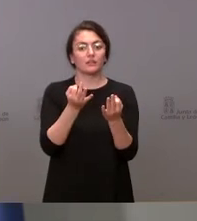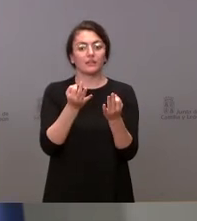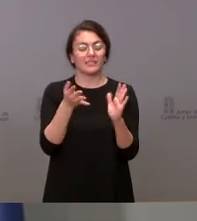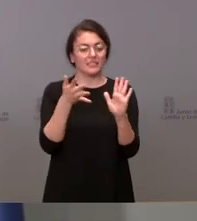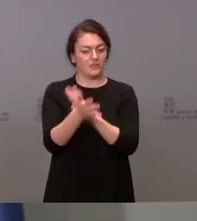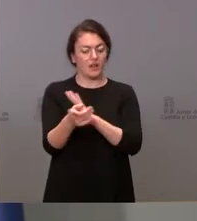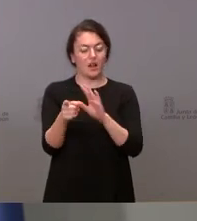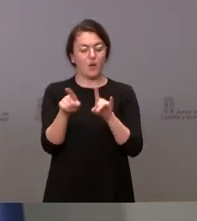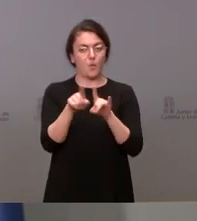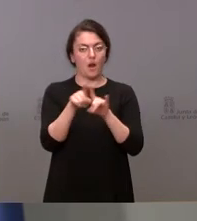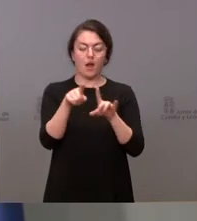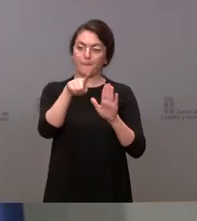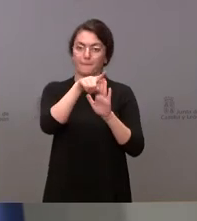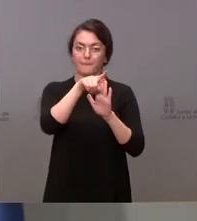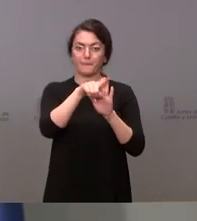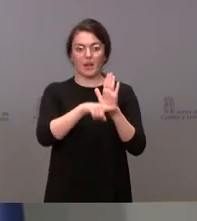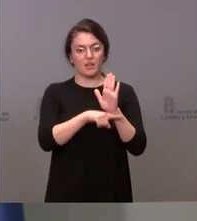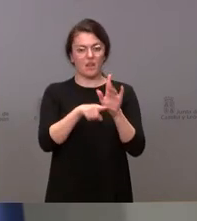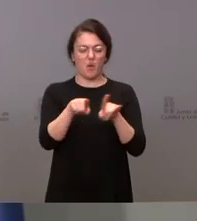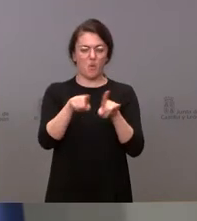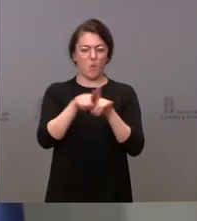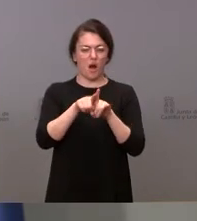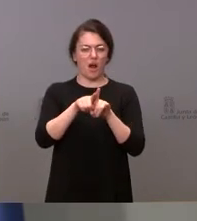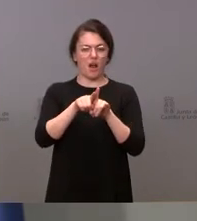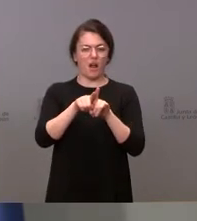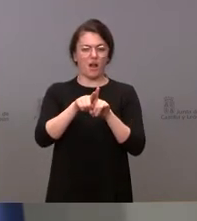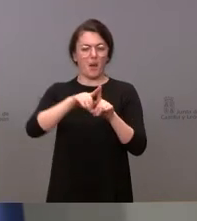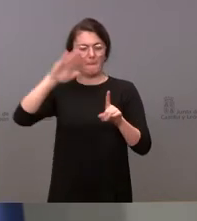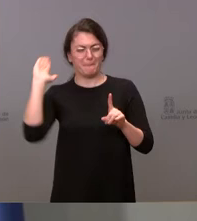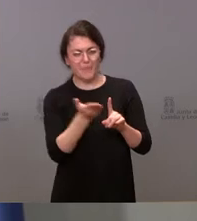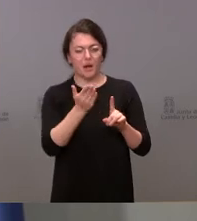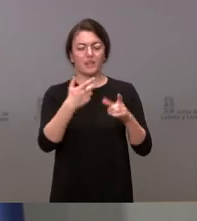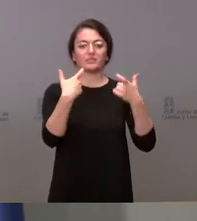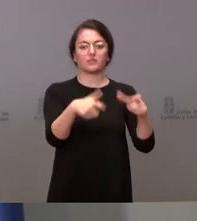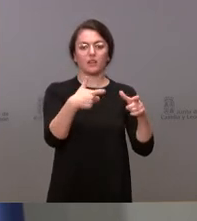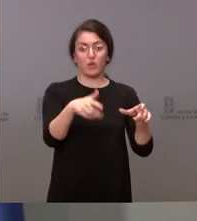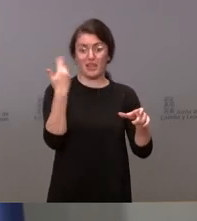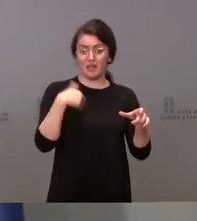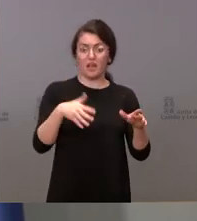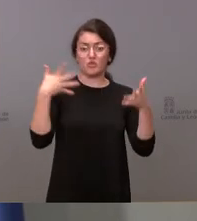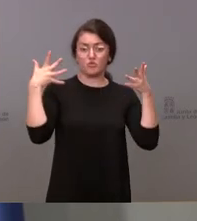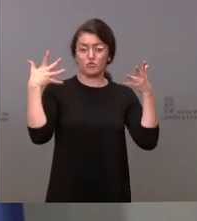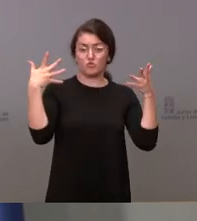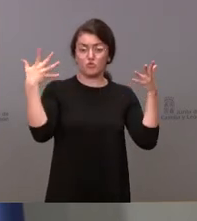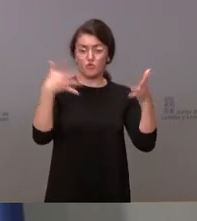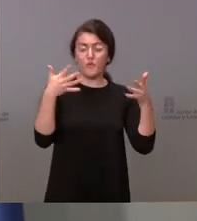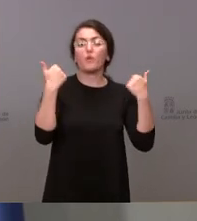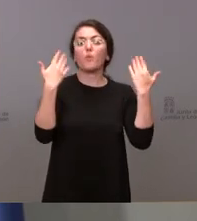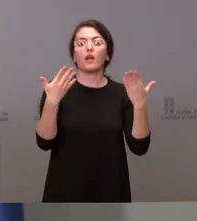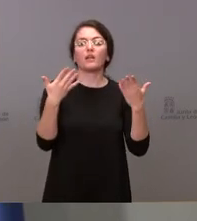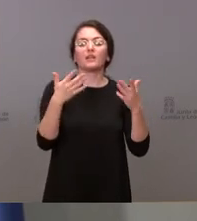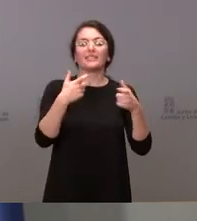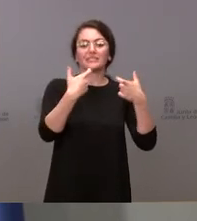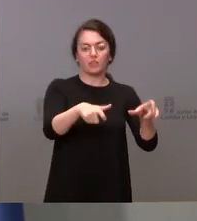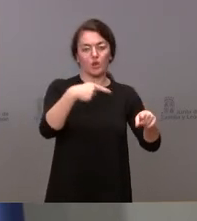medida, una nueva mazazo a un sector que está ahora mismo sufriendo tremendamente, como es el sector del transporte. O sea, solo le